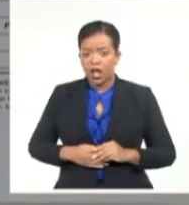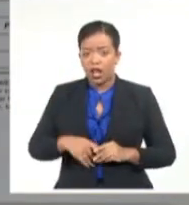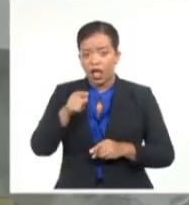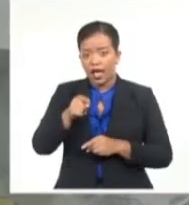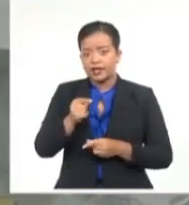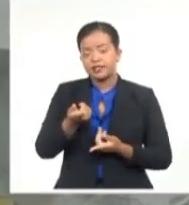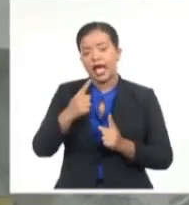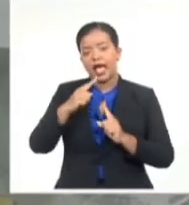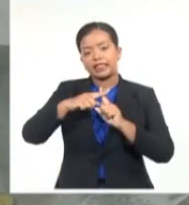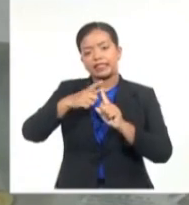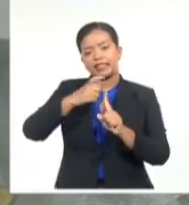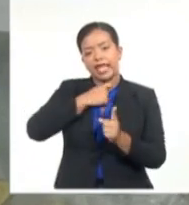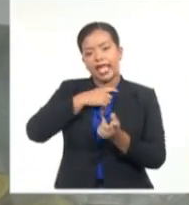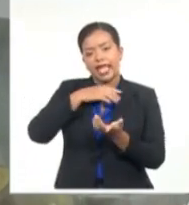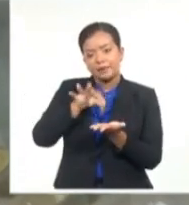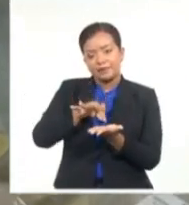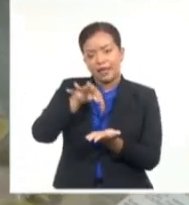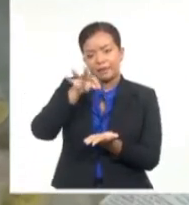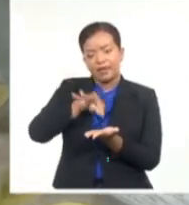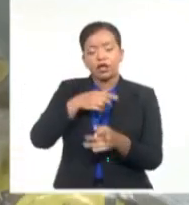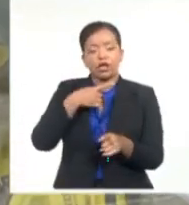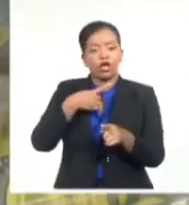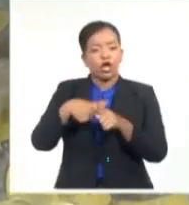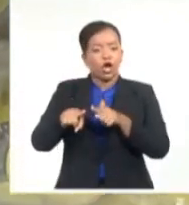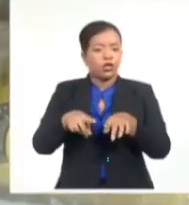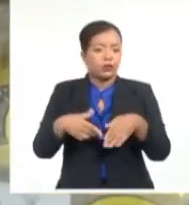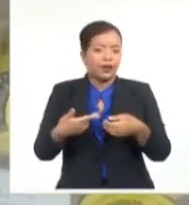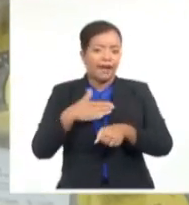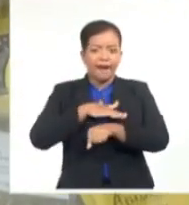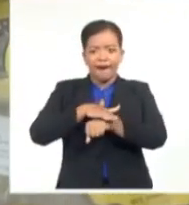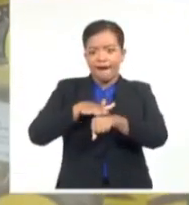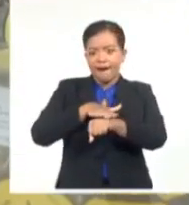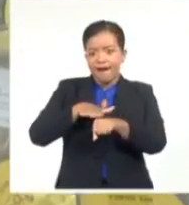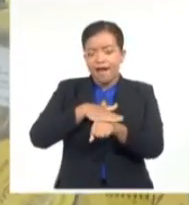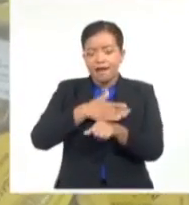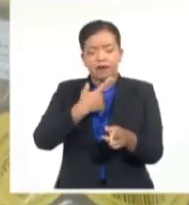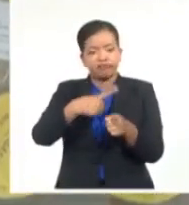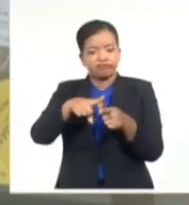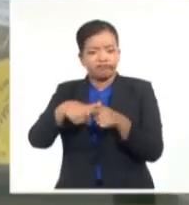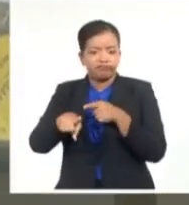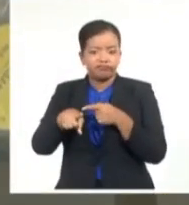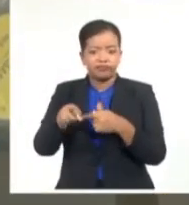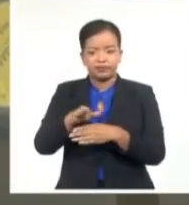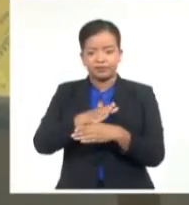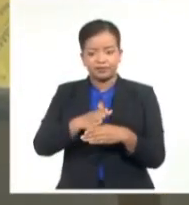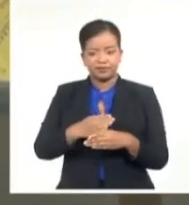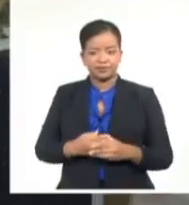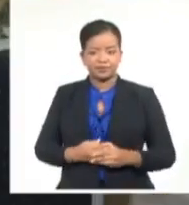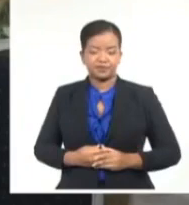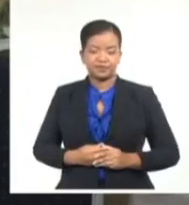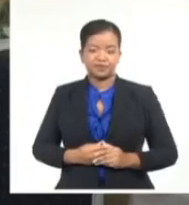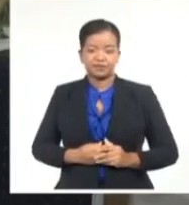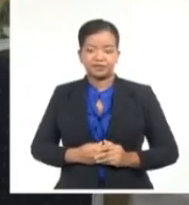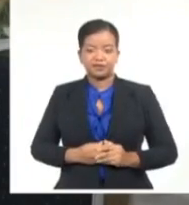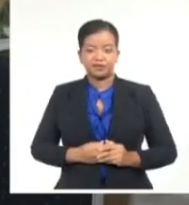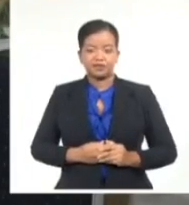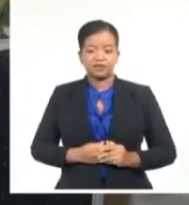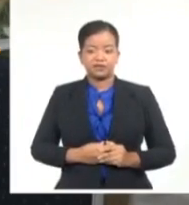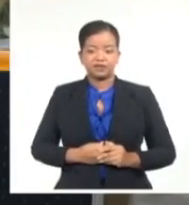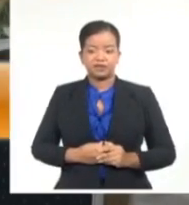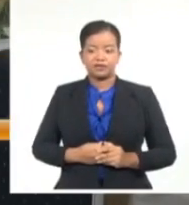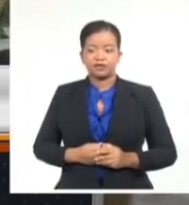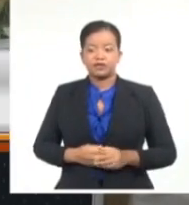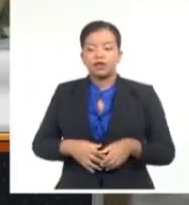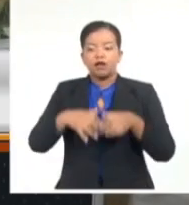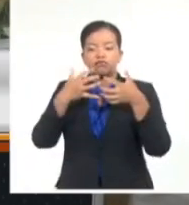infusiones, decocciones y algunos de uso tópico para el tratamiento de diferentes afecciones. Los productos líderes son los de problemas